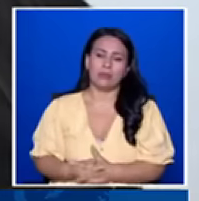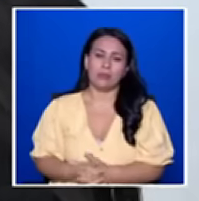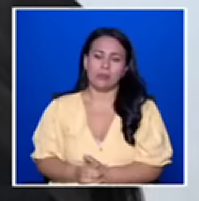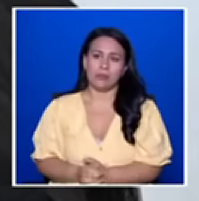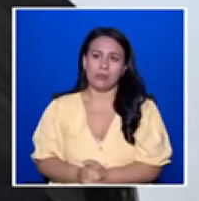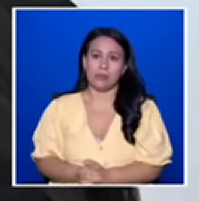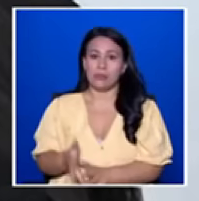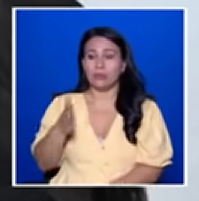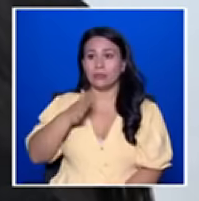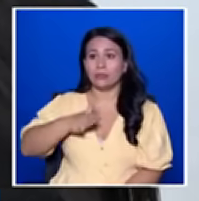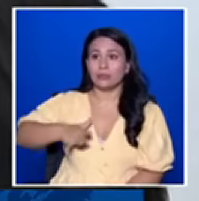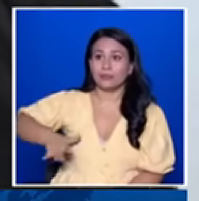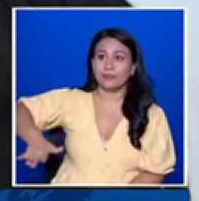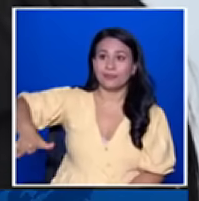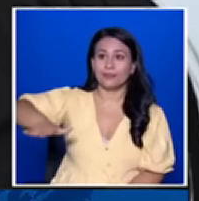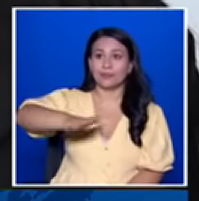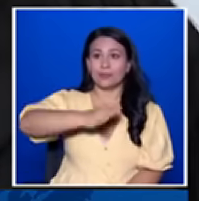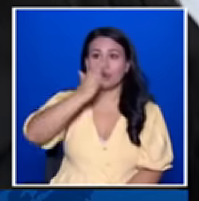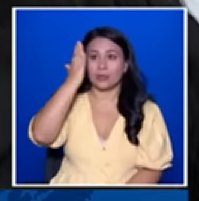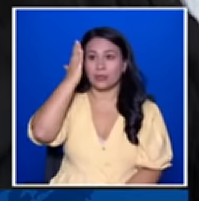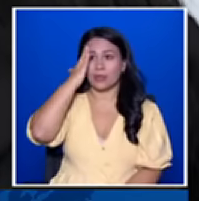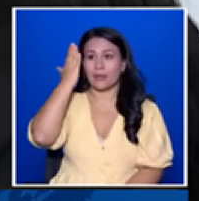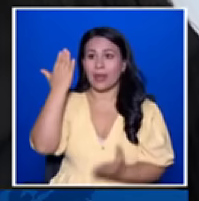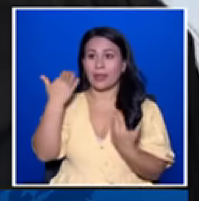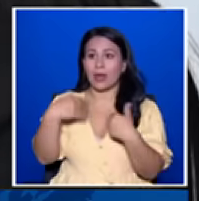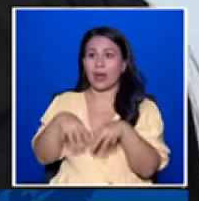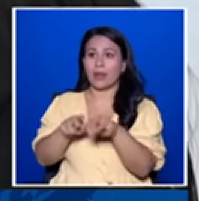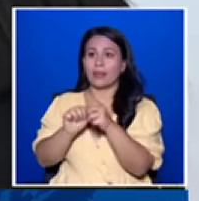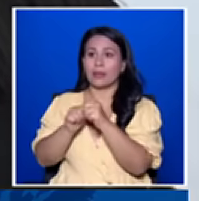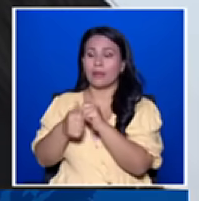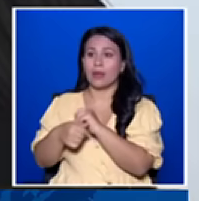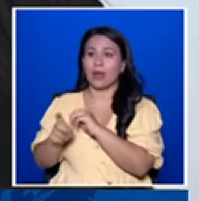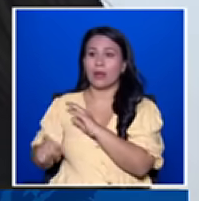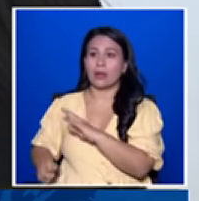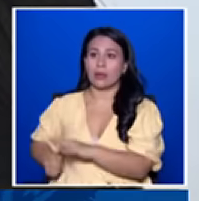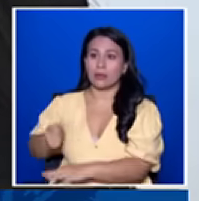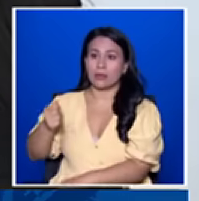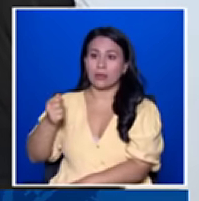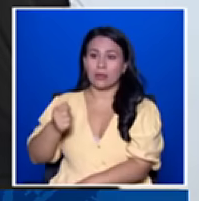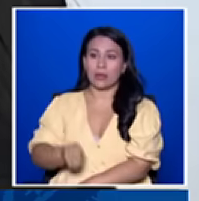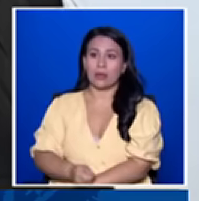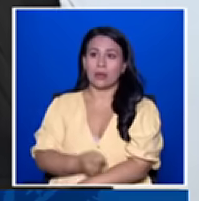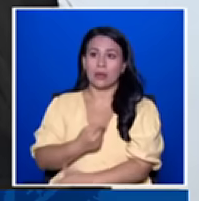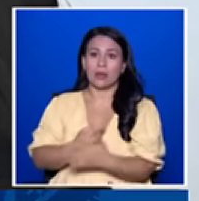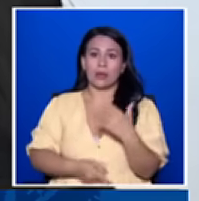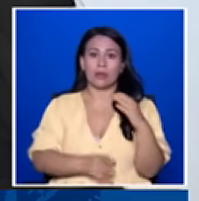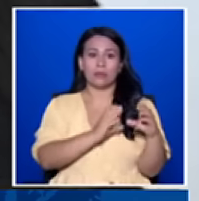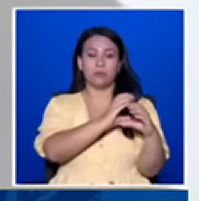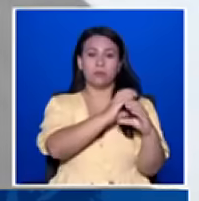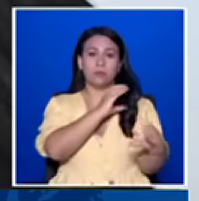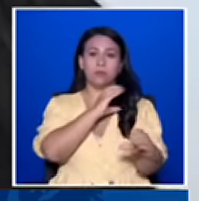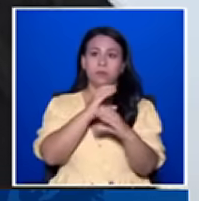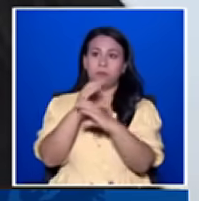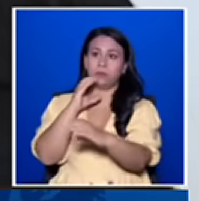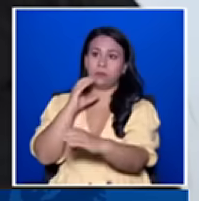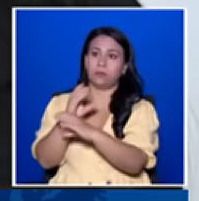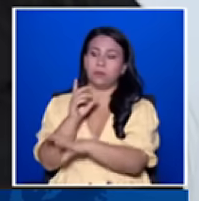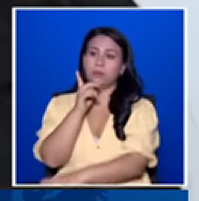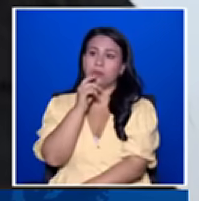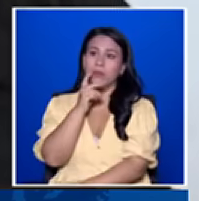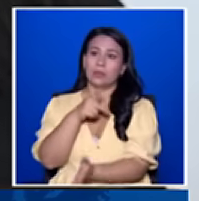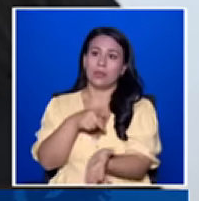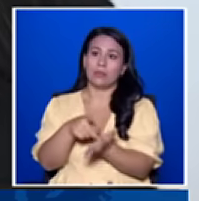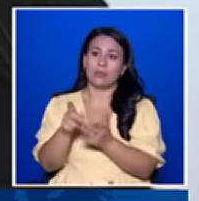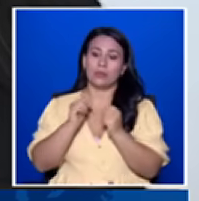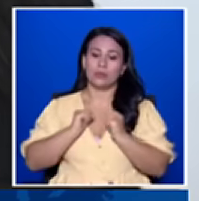Porque todos sabíamos que apenas acababa el tema de la compensación, ¿qué iban a hacer los transportistas? ¿Y quién está